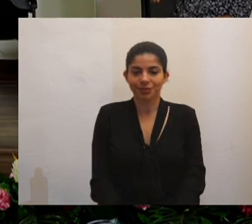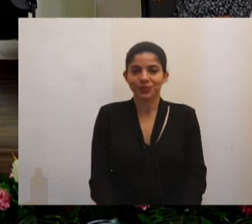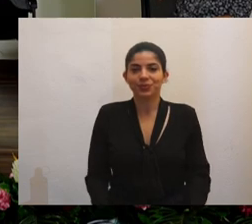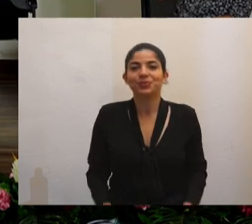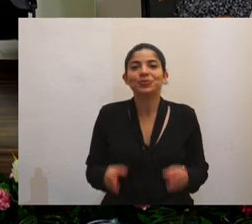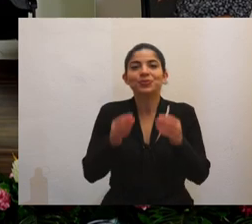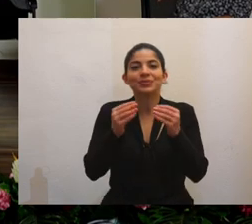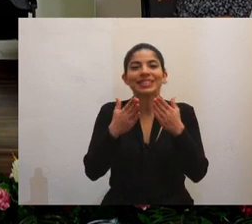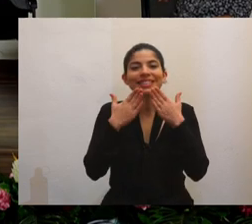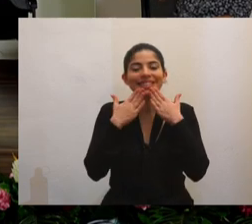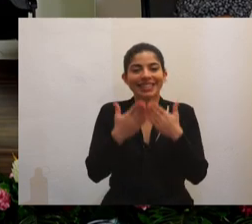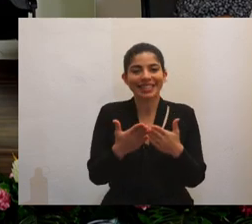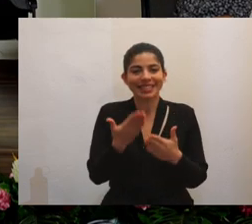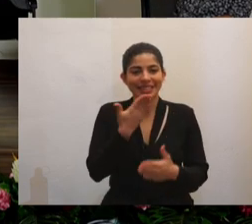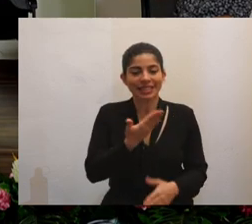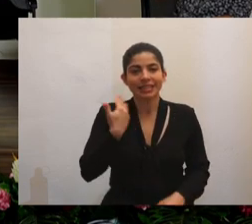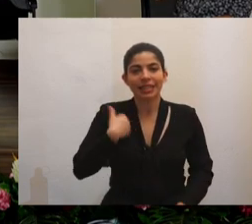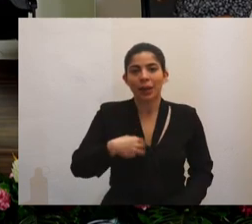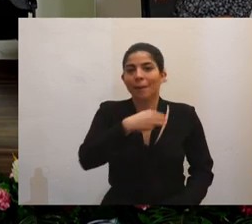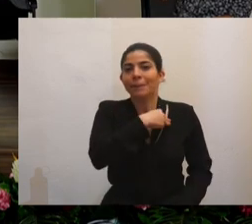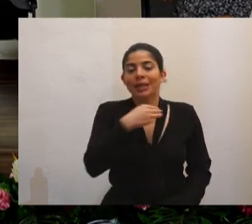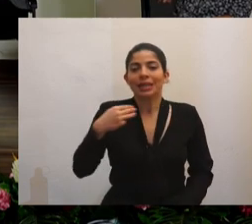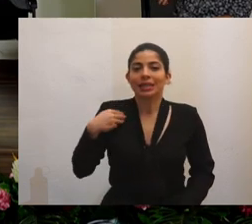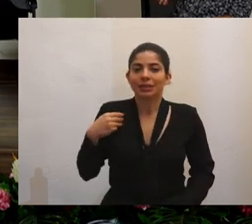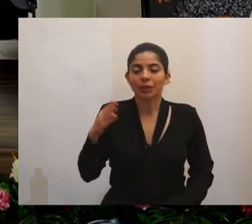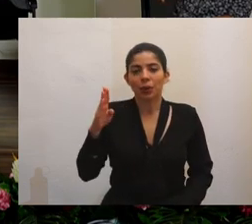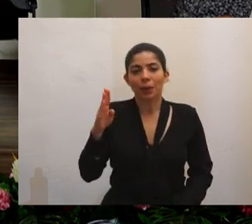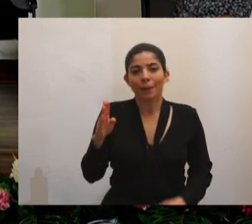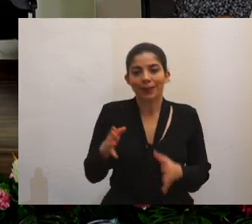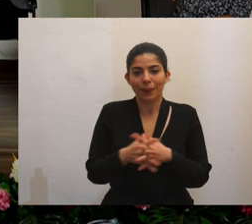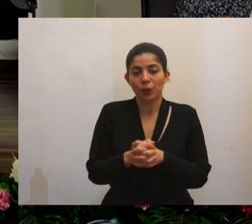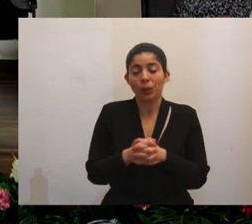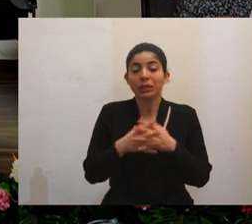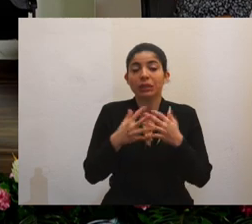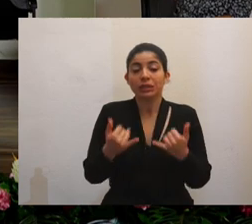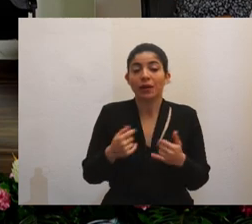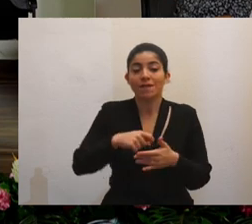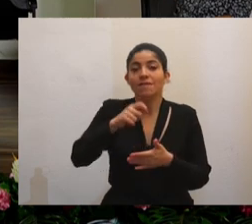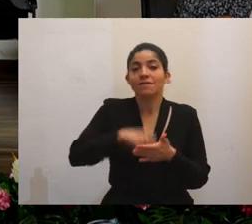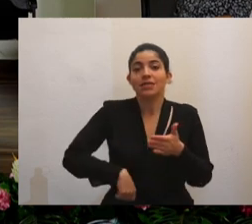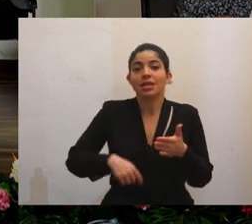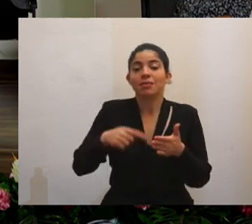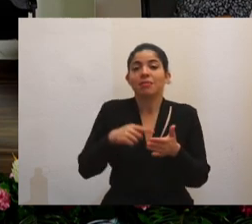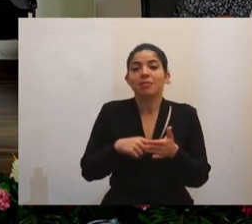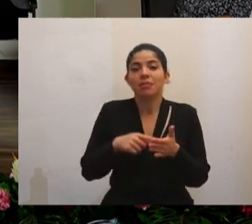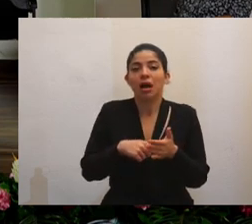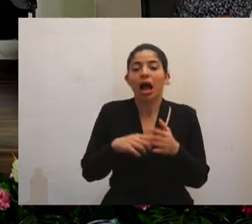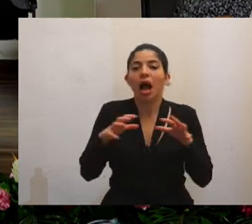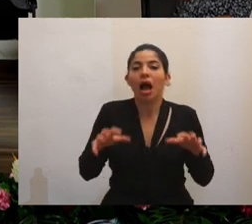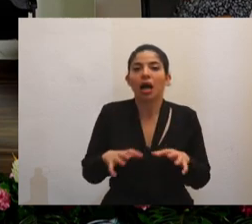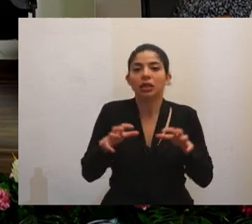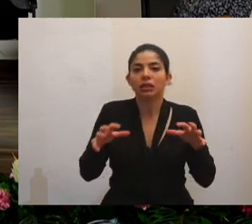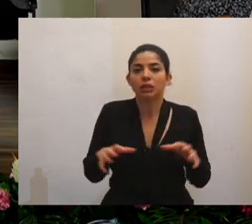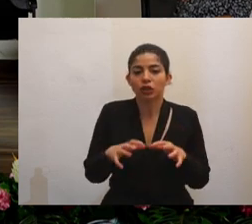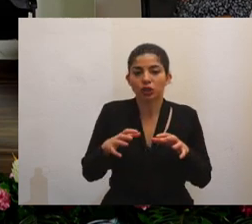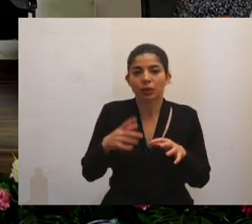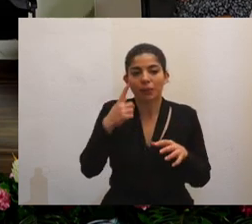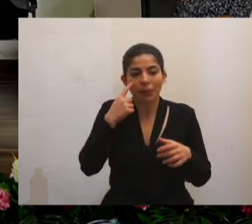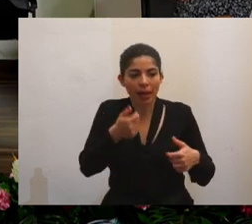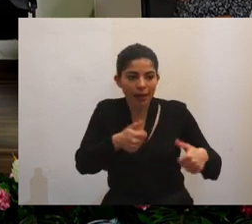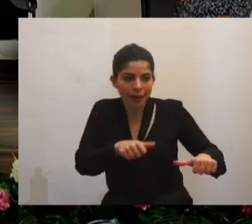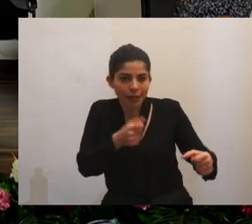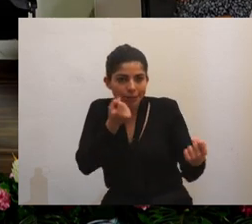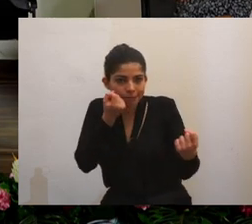Muchas gracias al señor ministro Bermúdez. Procedemos ahora con la firma de las adhesiones al acuerdo de entendimiento